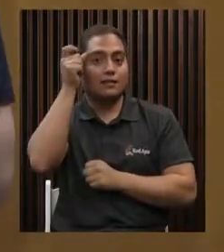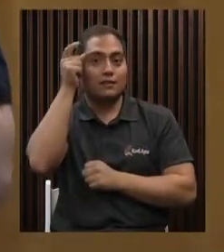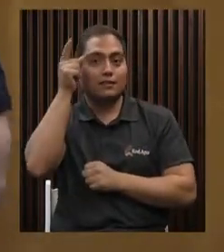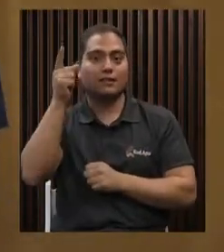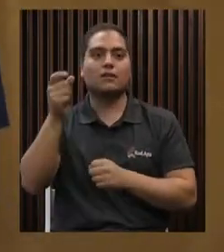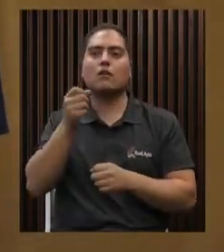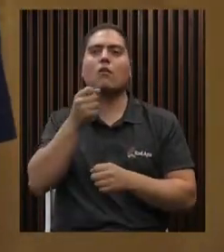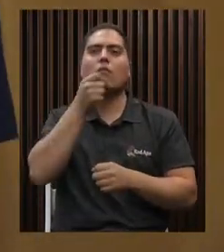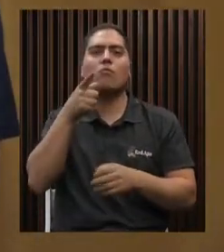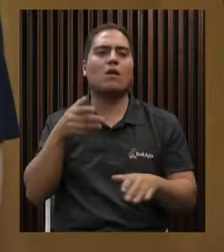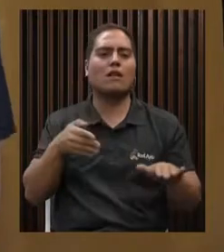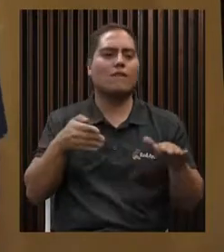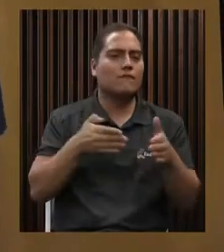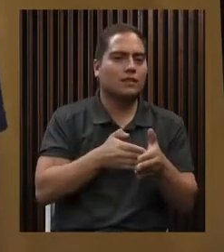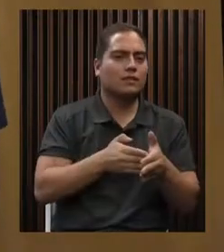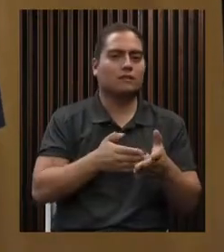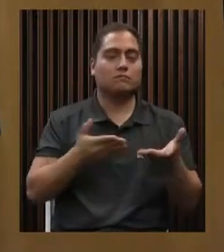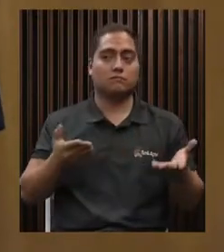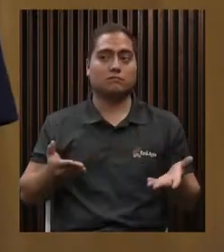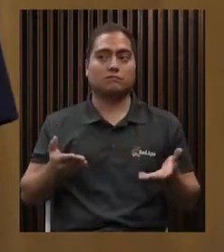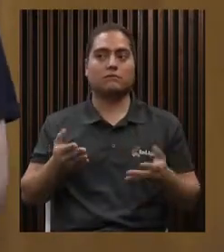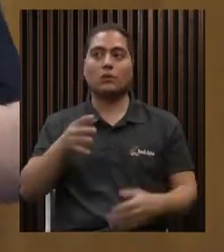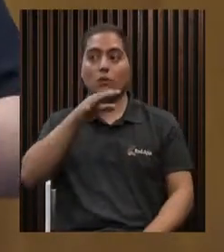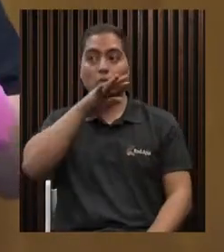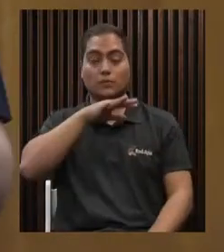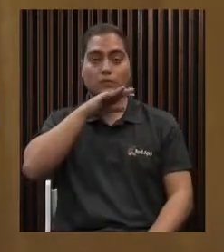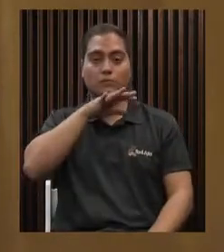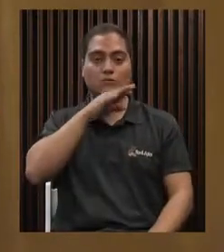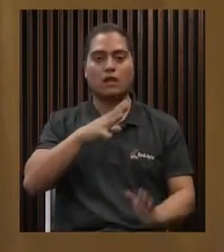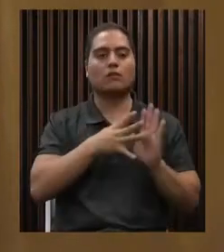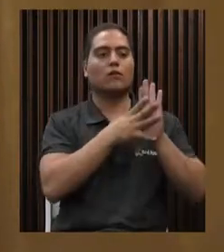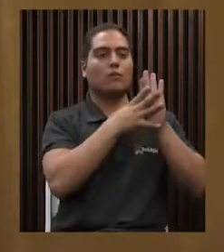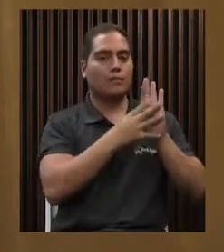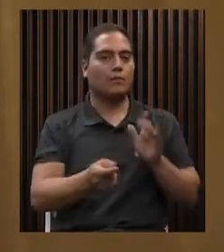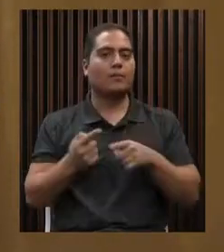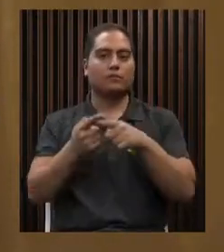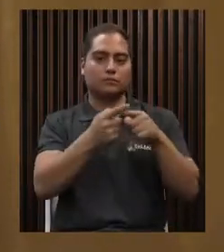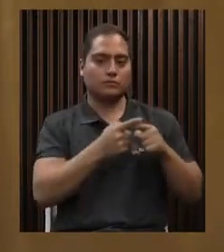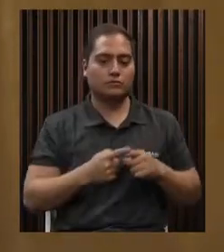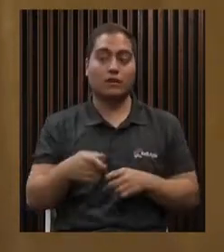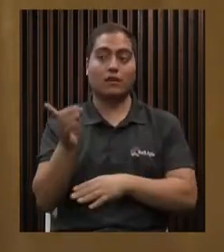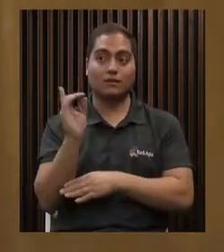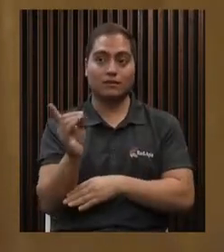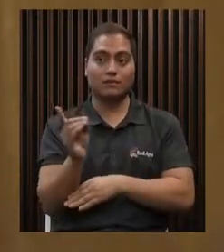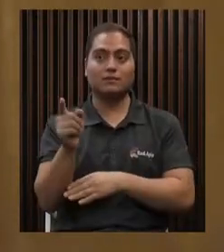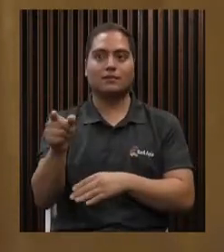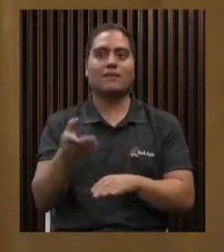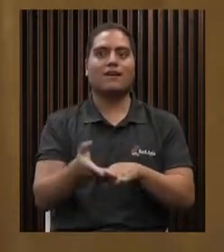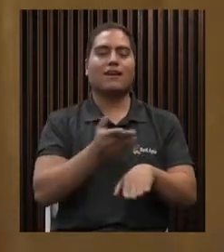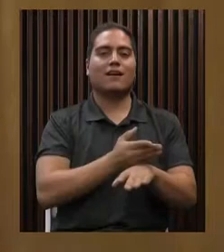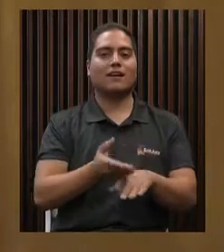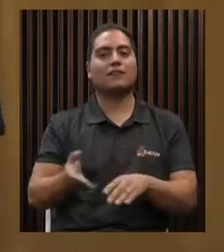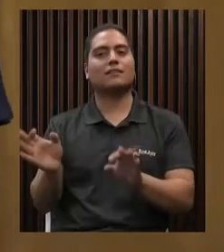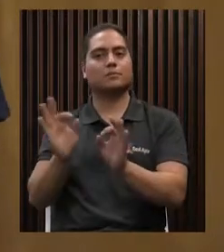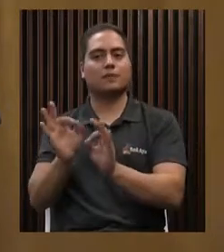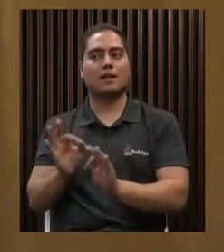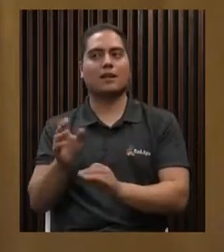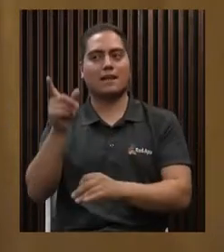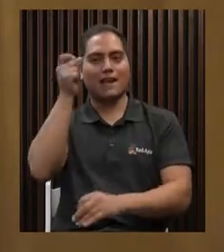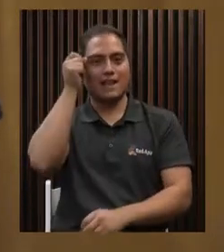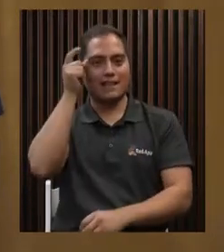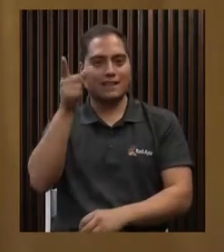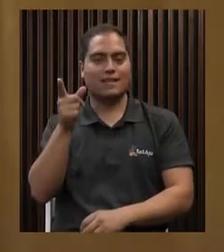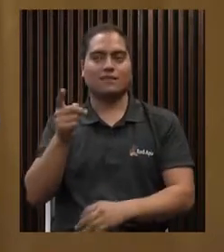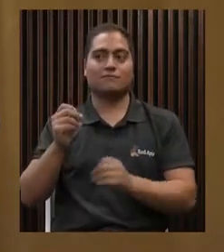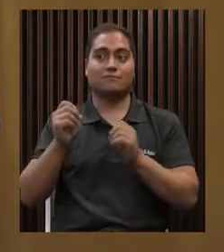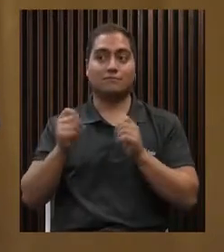las barreras. Y utilizando el modelo social de discapacidad, como se había dicho anteriormente, que se entiende bastante